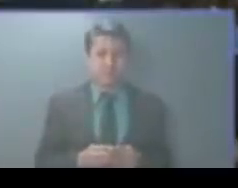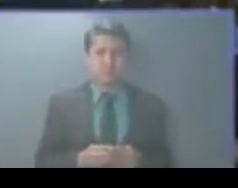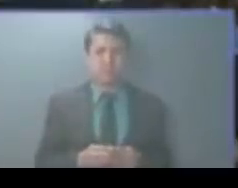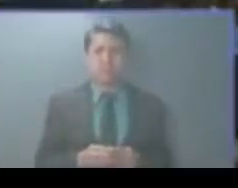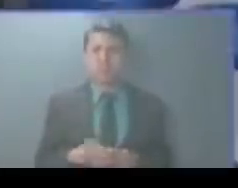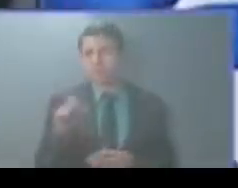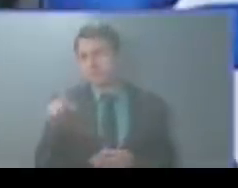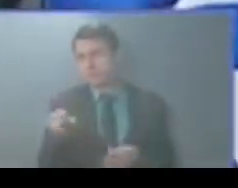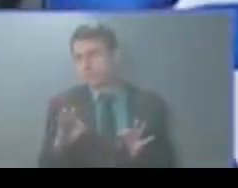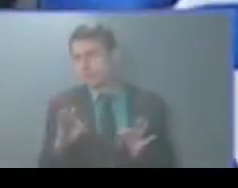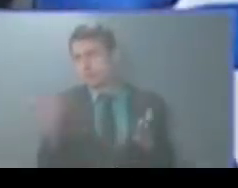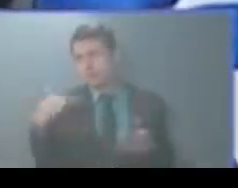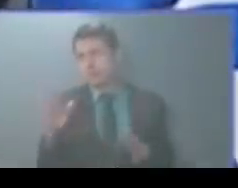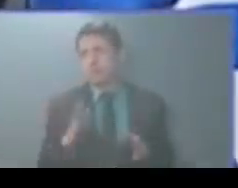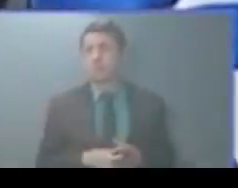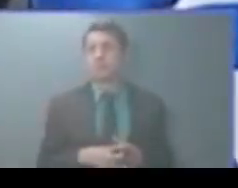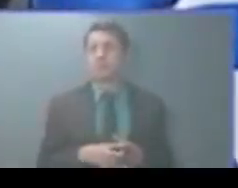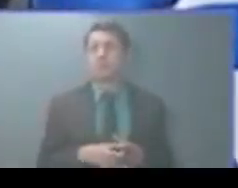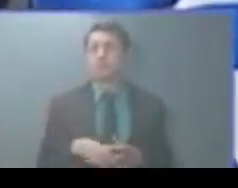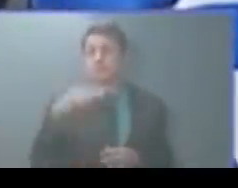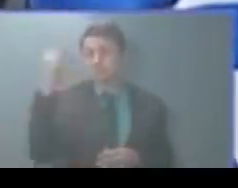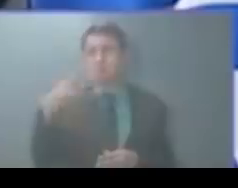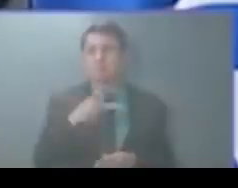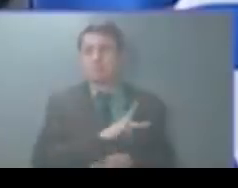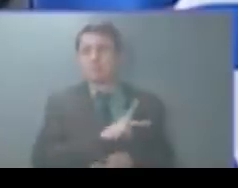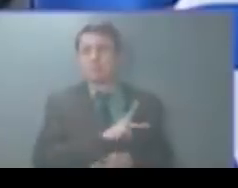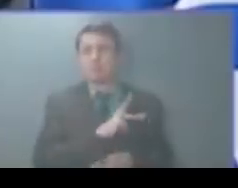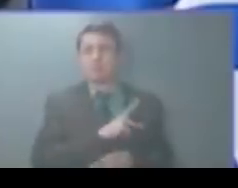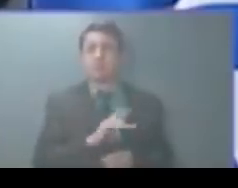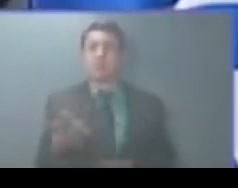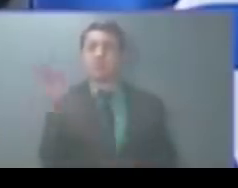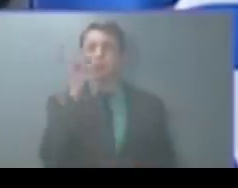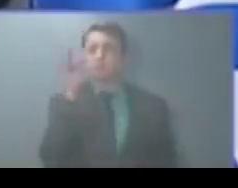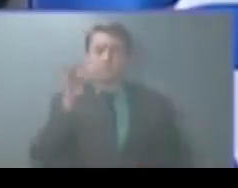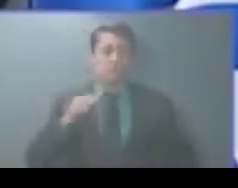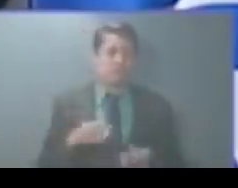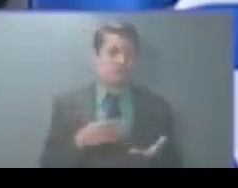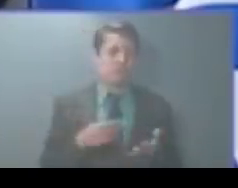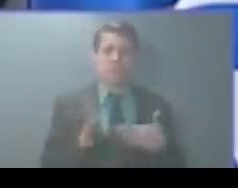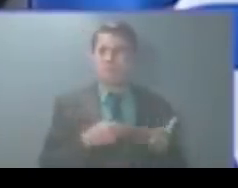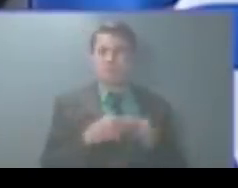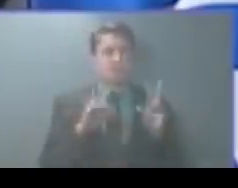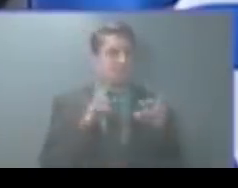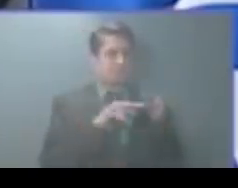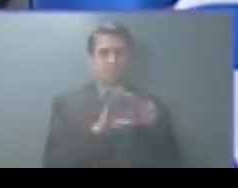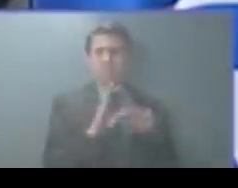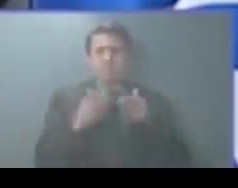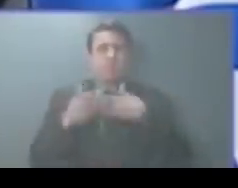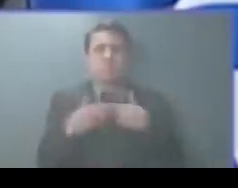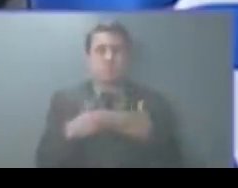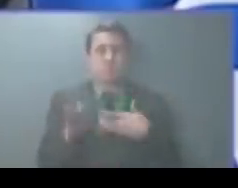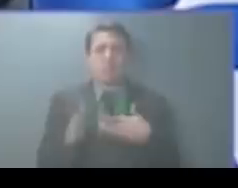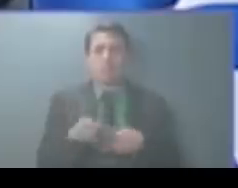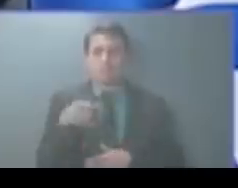Sí, naturalmente, aún la lealtad personal que se haya jurado fuera del marco de la Constitución no lleva